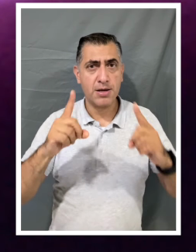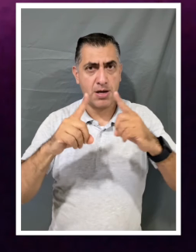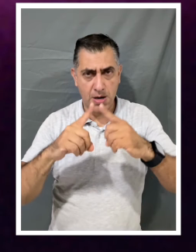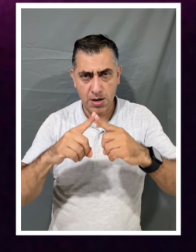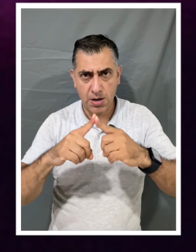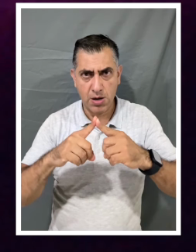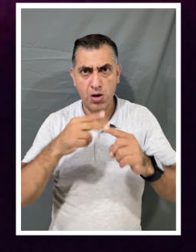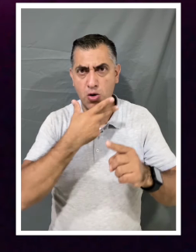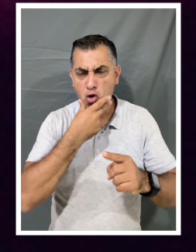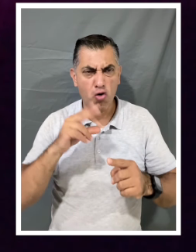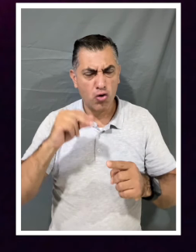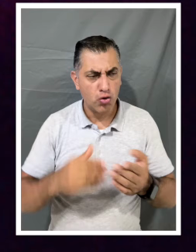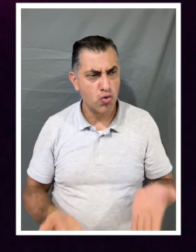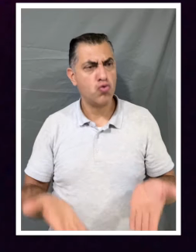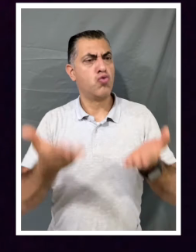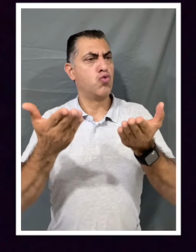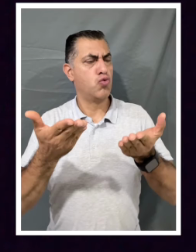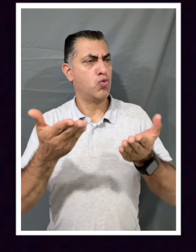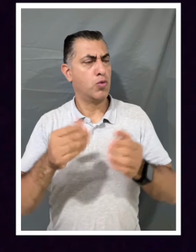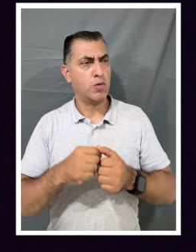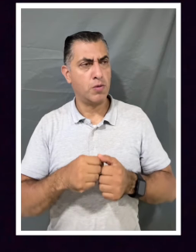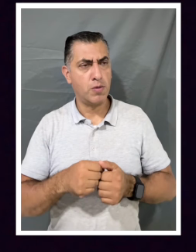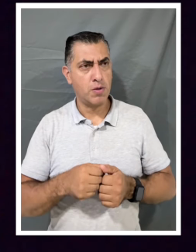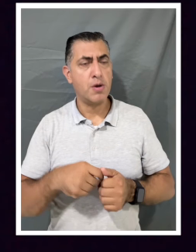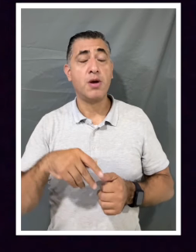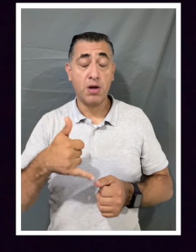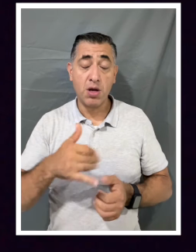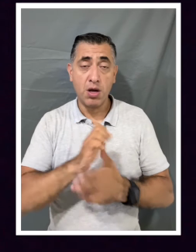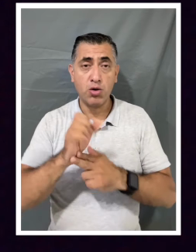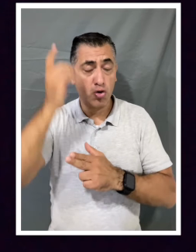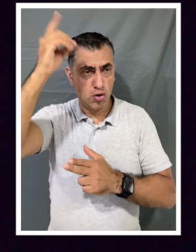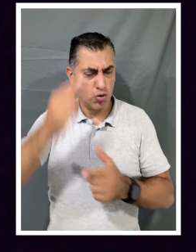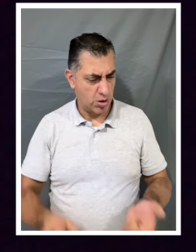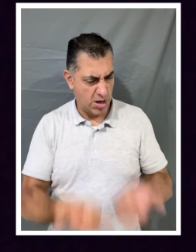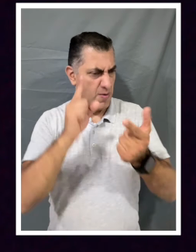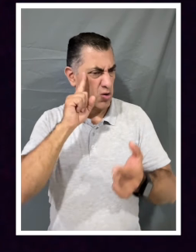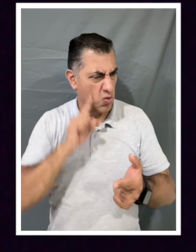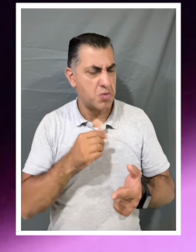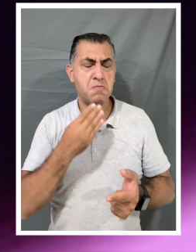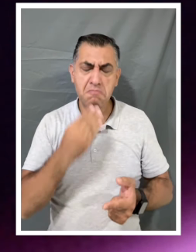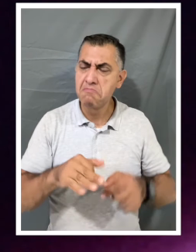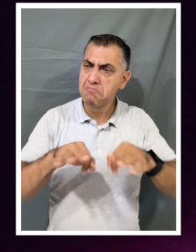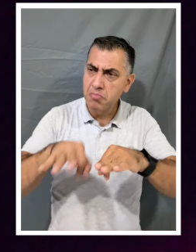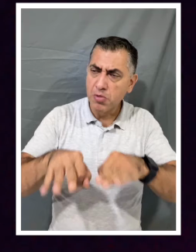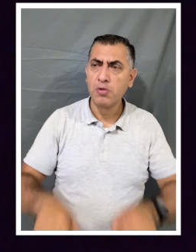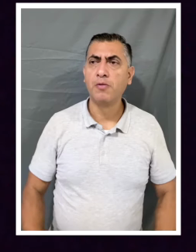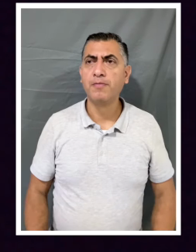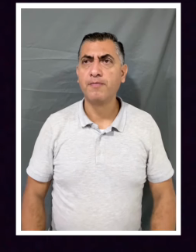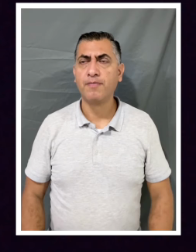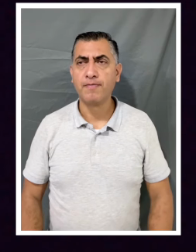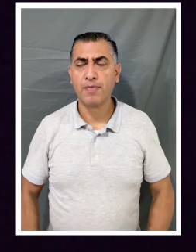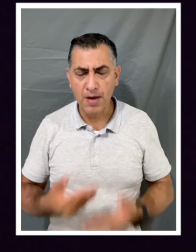que el hombre no se ha levantado y no ha tomado su papel y y Dios levanta mujeres y hacen un trabajo extraordinario pero yo quiero aclarar